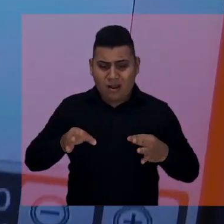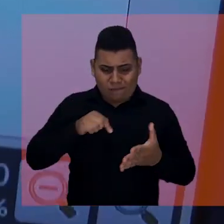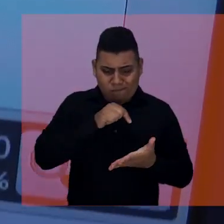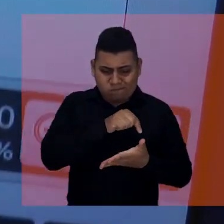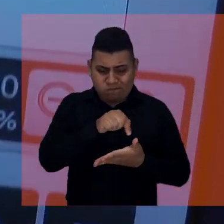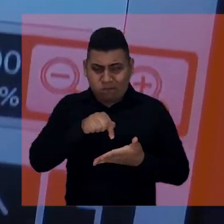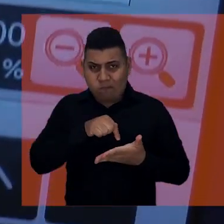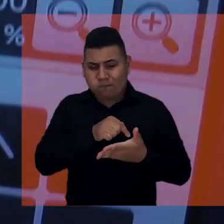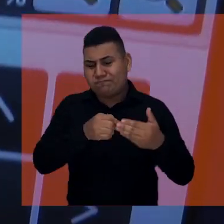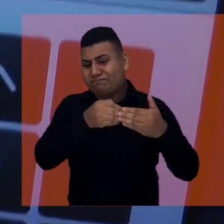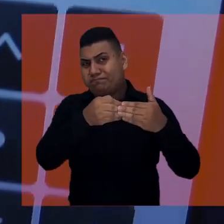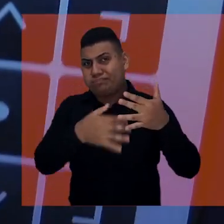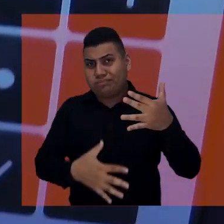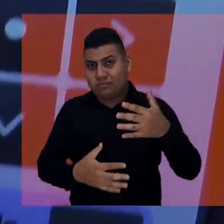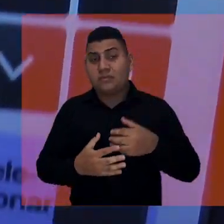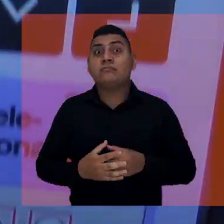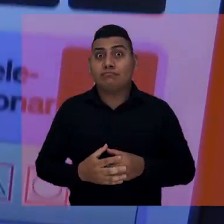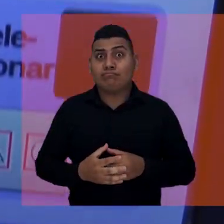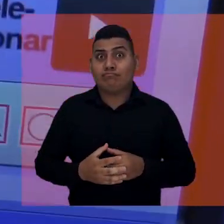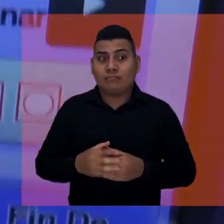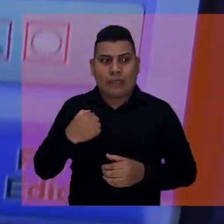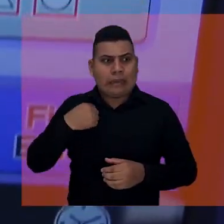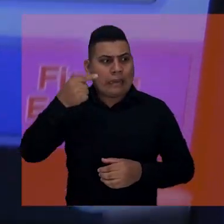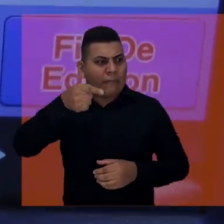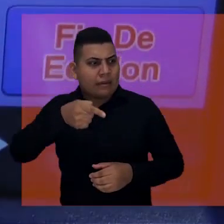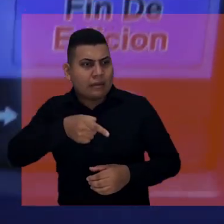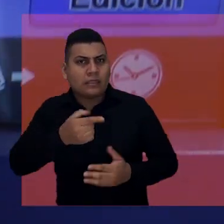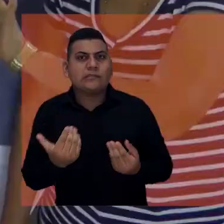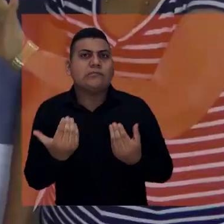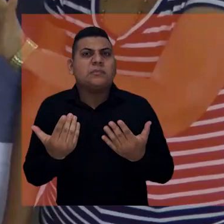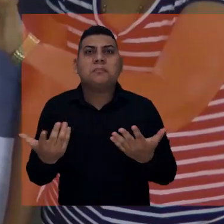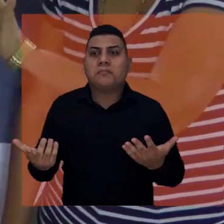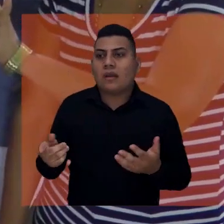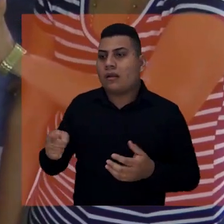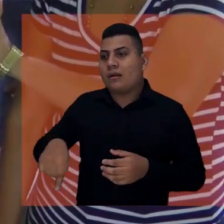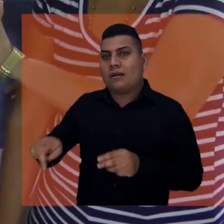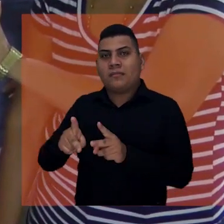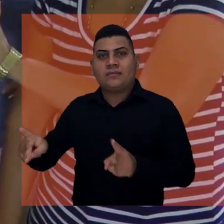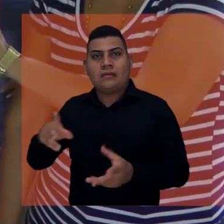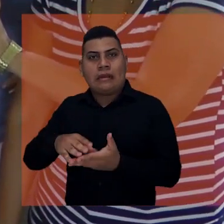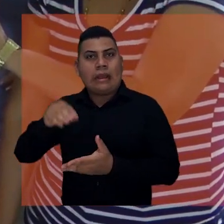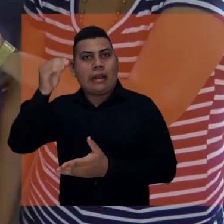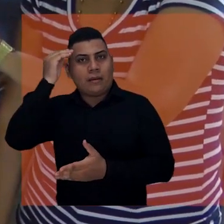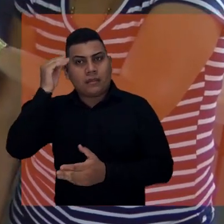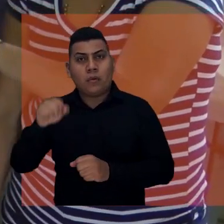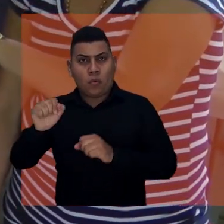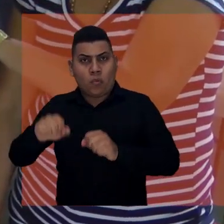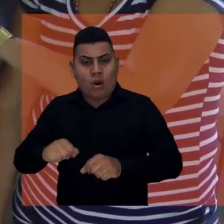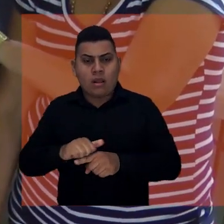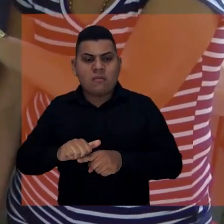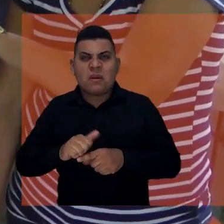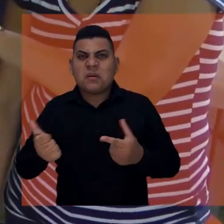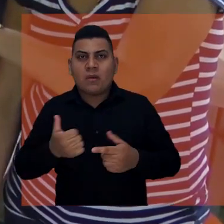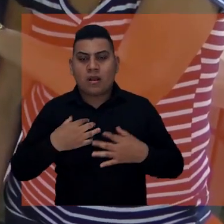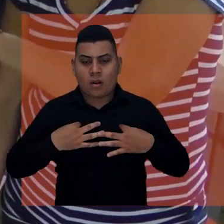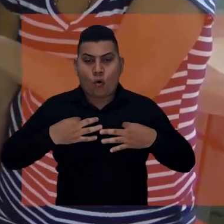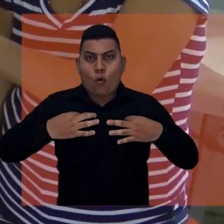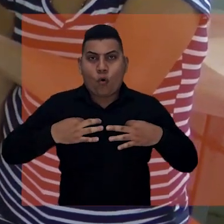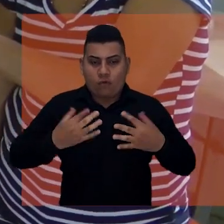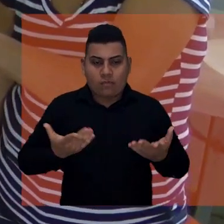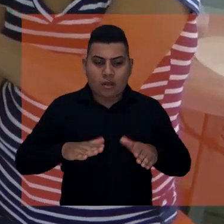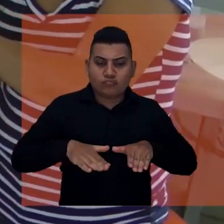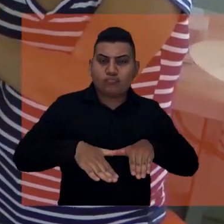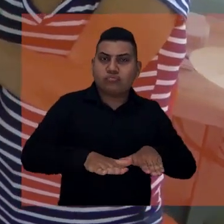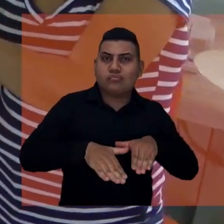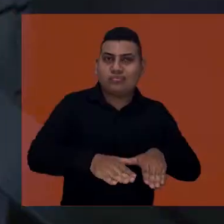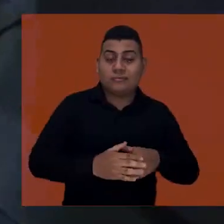de diseños, y que estamos pensando en los aprendices, en la elaboración de sus uniformes,